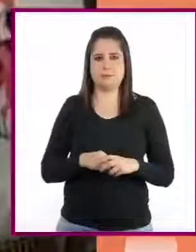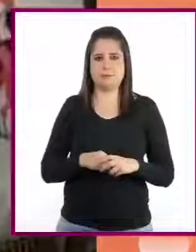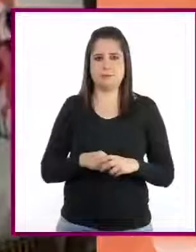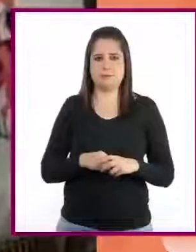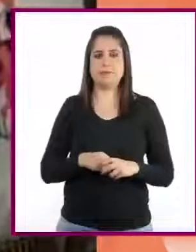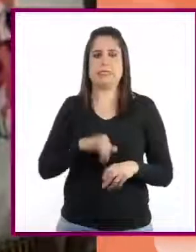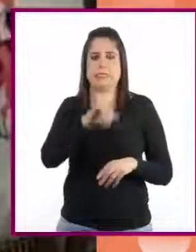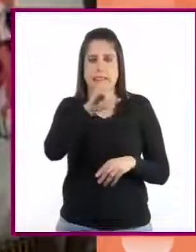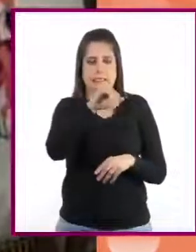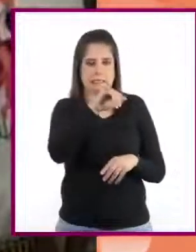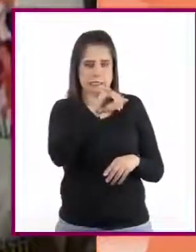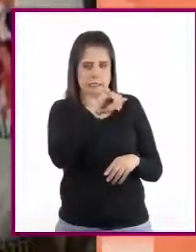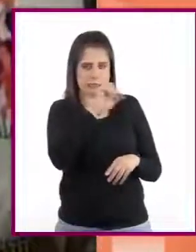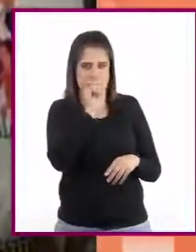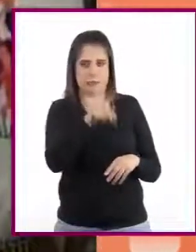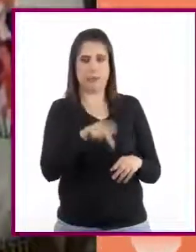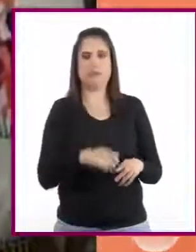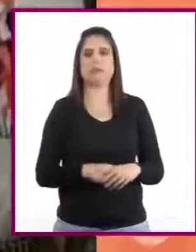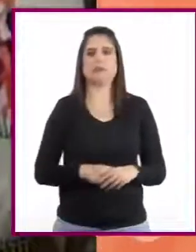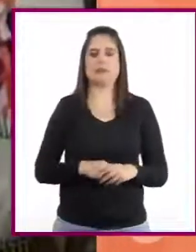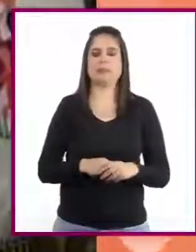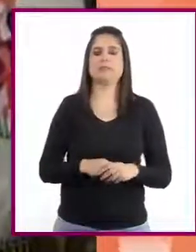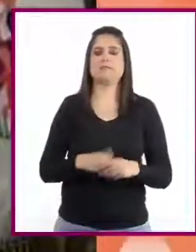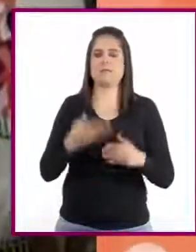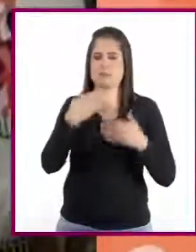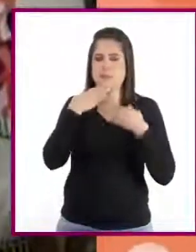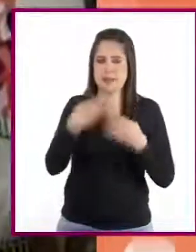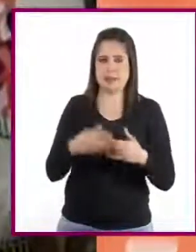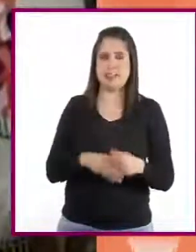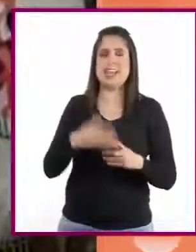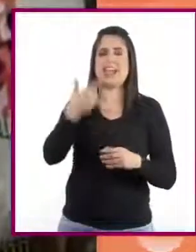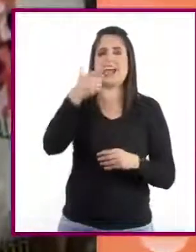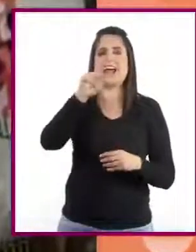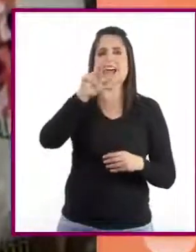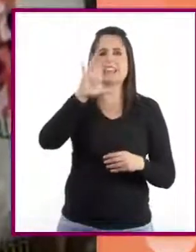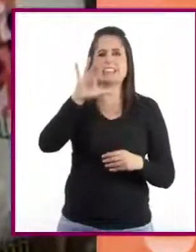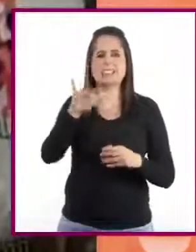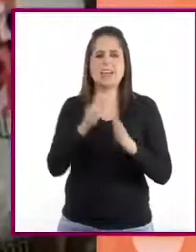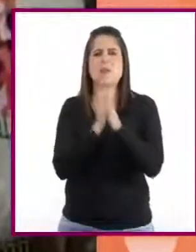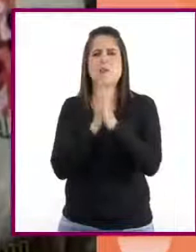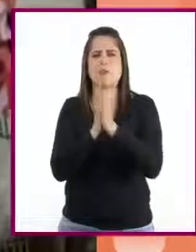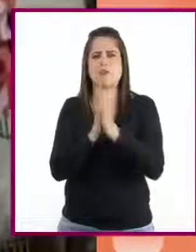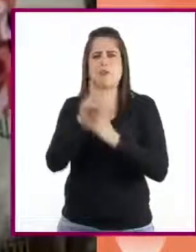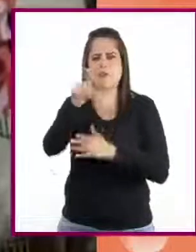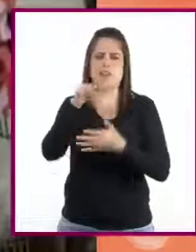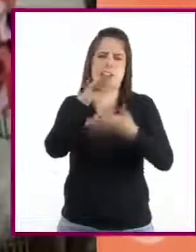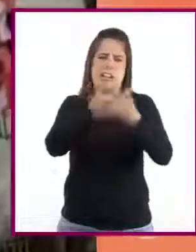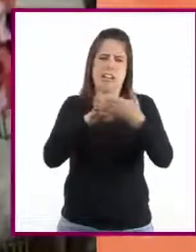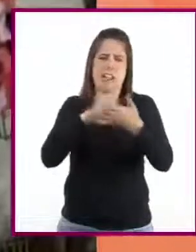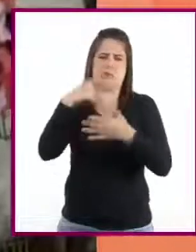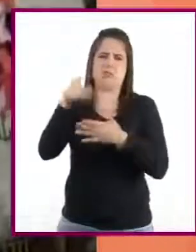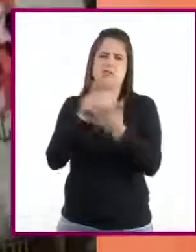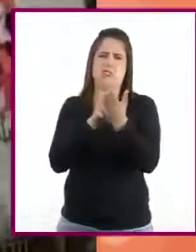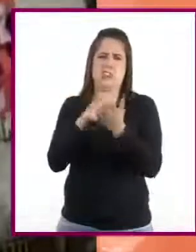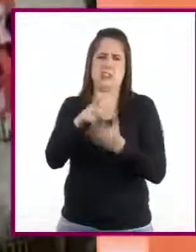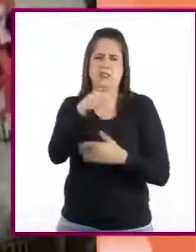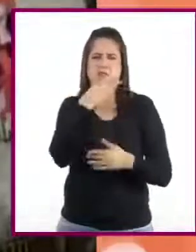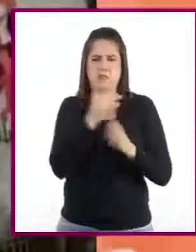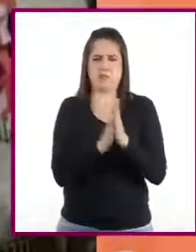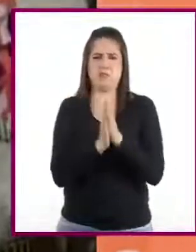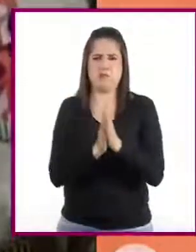Ajá. Sí. Muy bien. García, léale los derechos al señor, por favor. Sí,